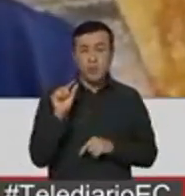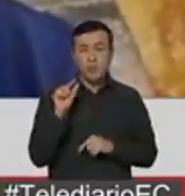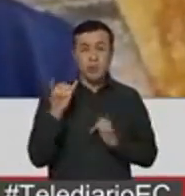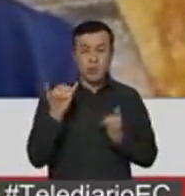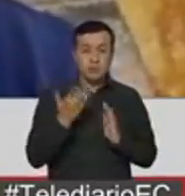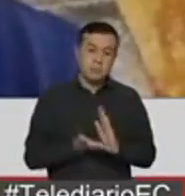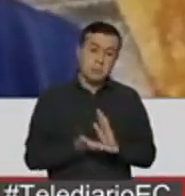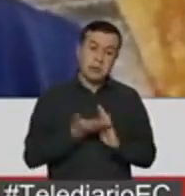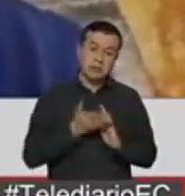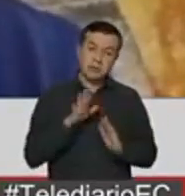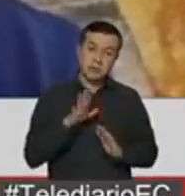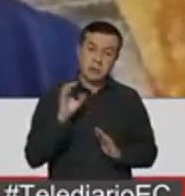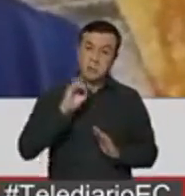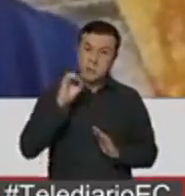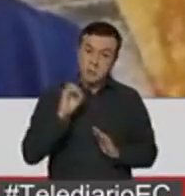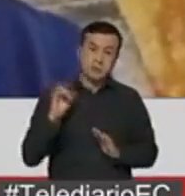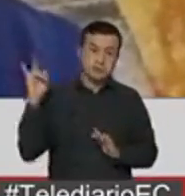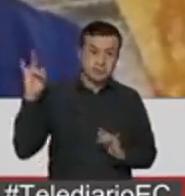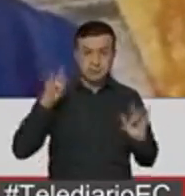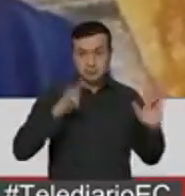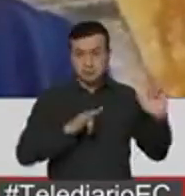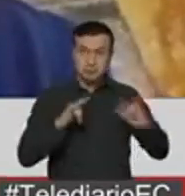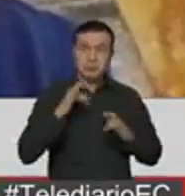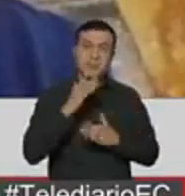el 50%, vamos por la mitad.